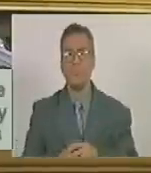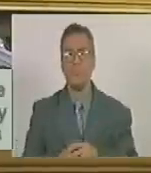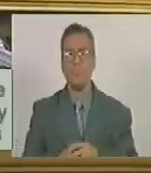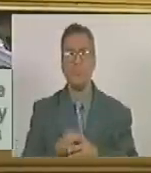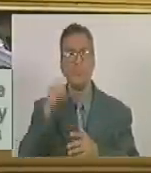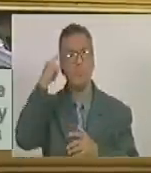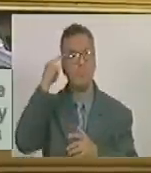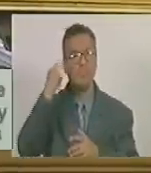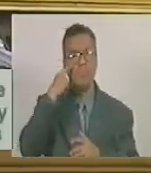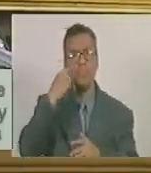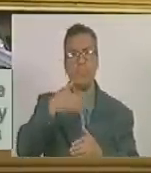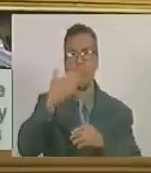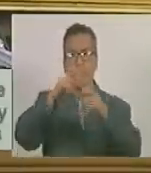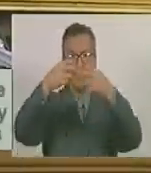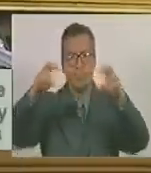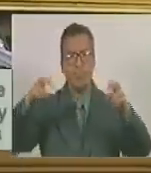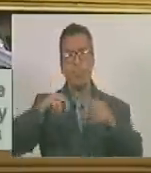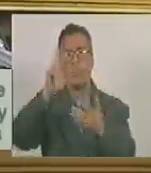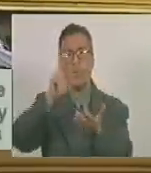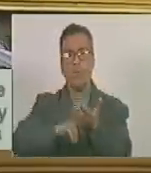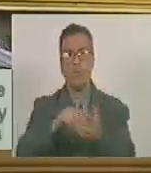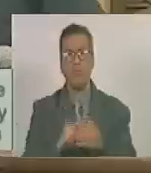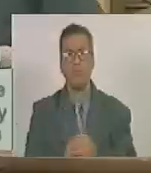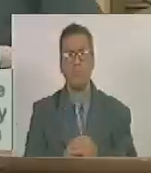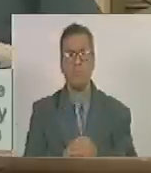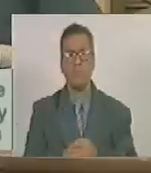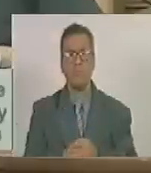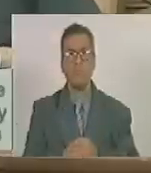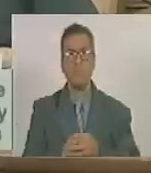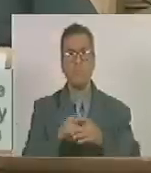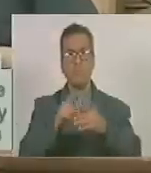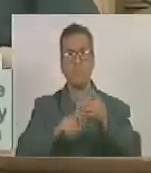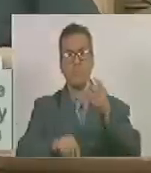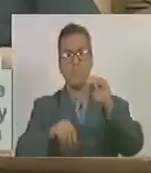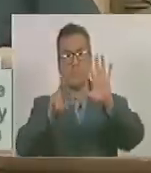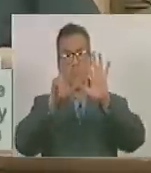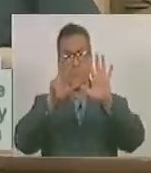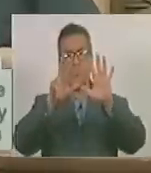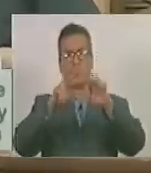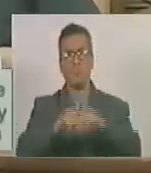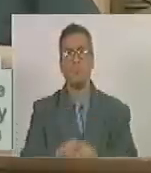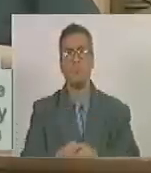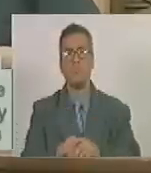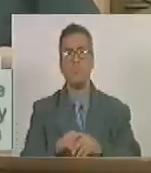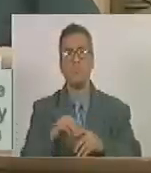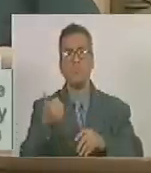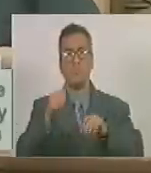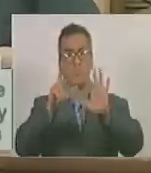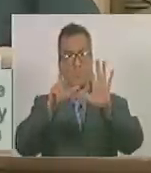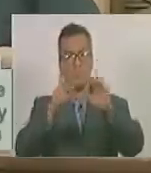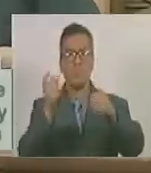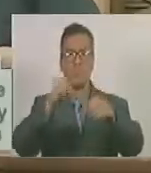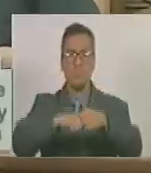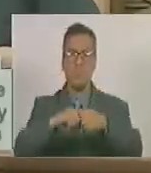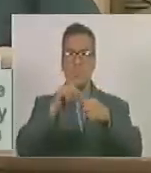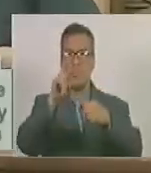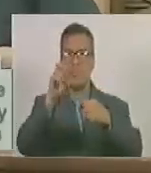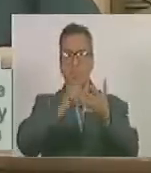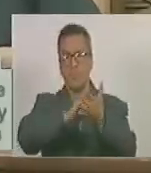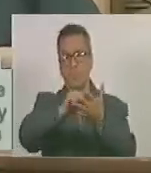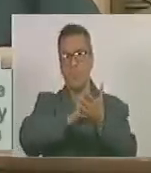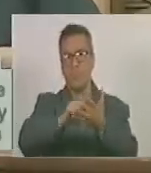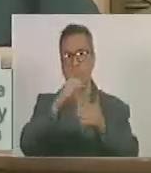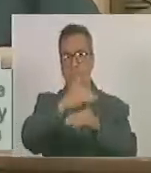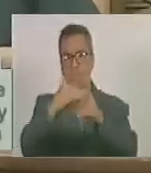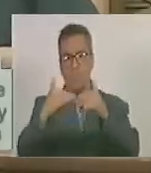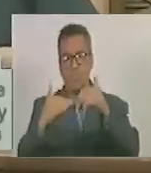En consideración el epígrafe. Aprobado. Siguiente. 18. Se sugiere incorporar un nuevo artículo que